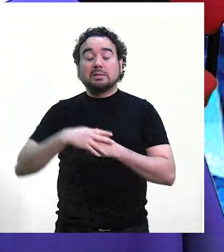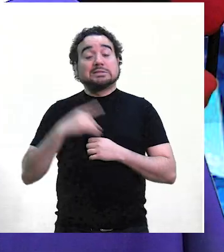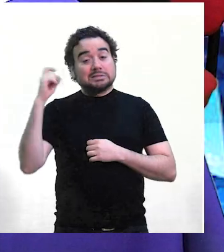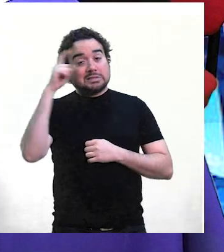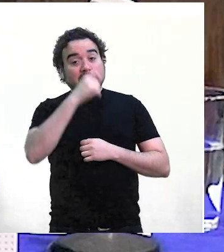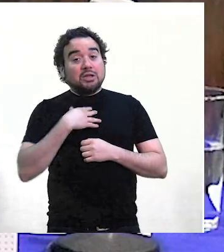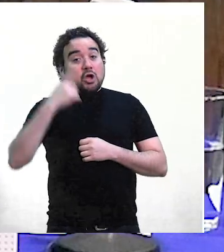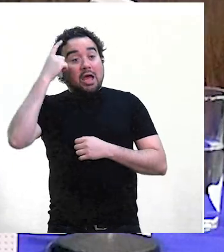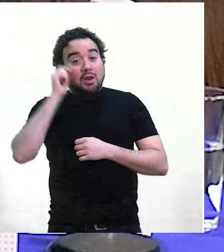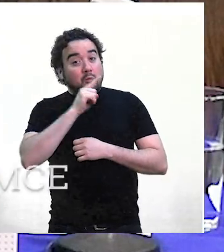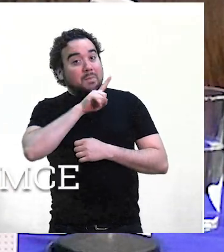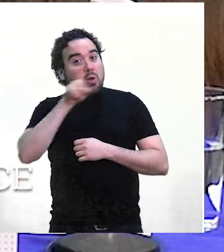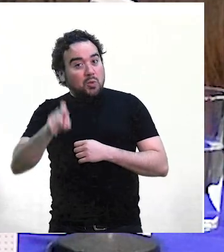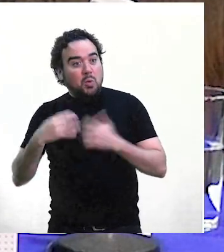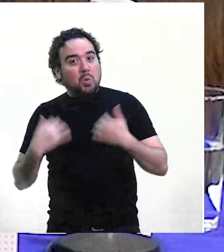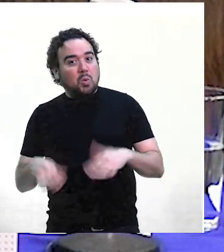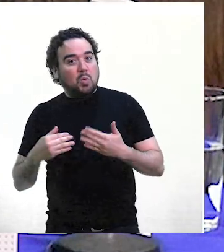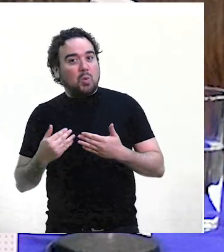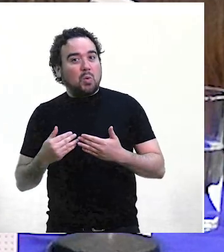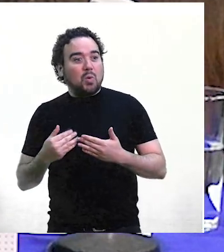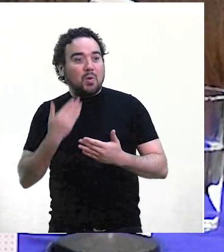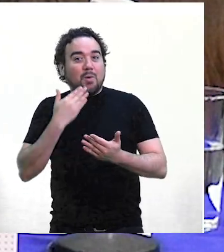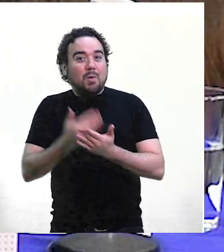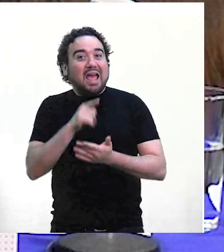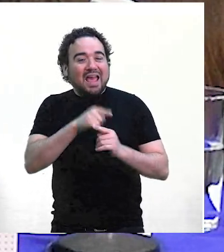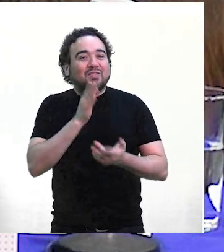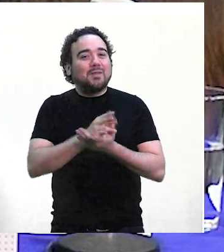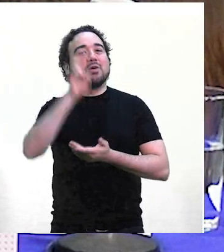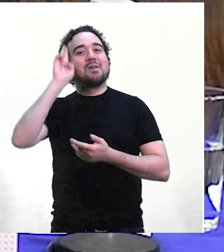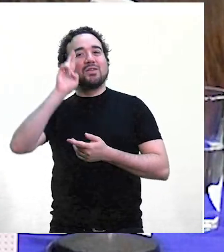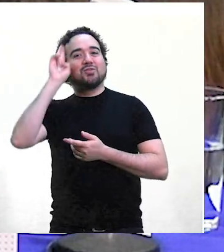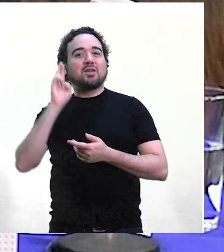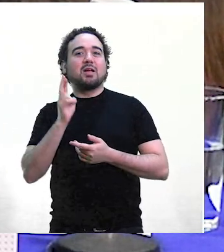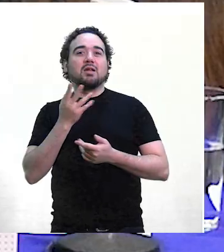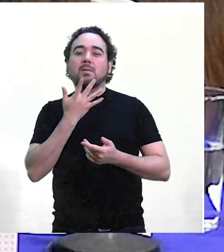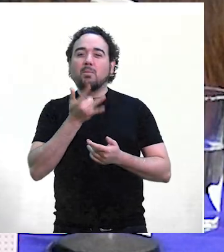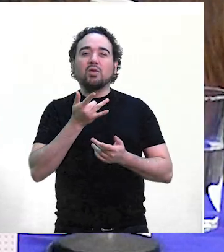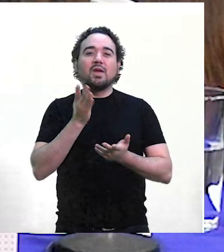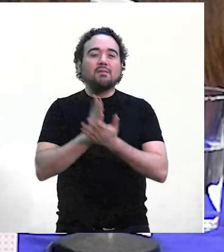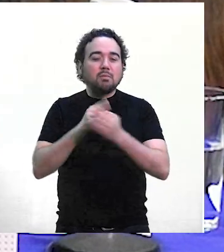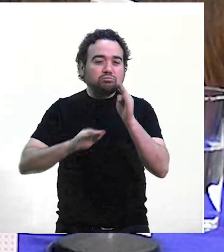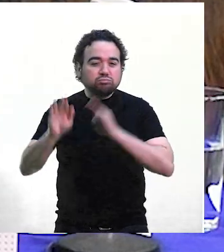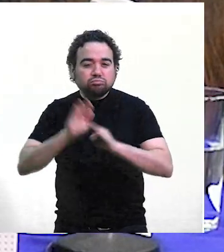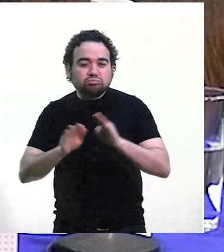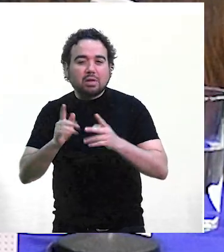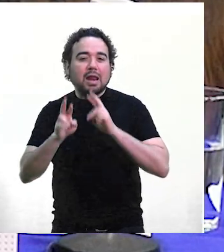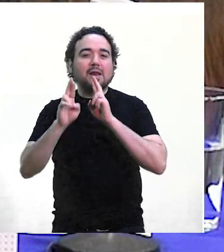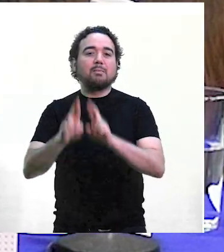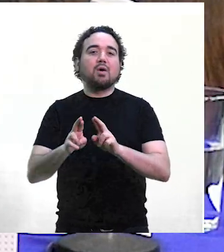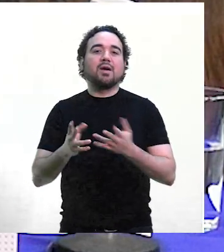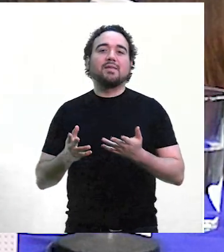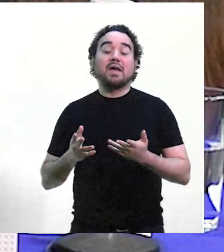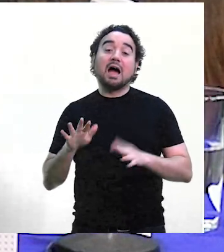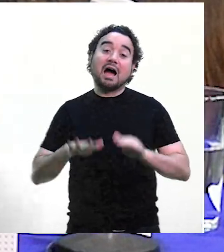cuesta, sí, como les decía, creo Mm. que lo que tú preguntaste es la reflexión que deberíamos hacer. ¿Por qué hay Porque que nos cuesta, rebuscarla? Porque